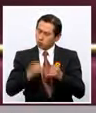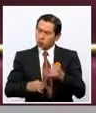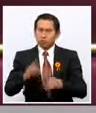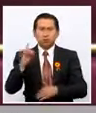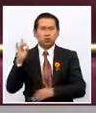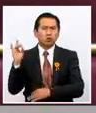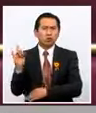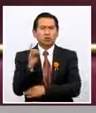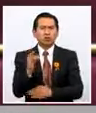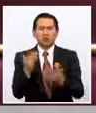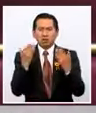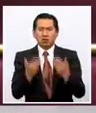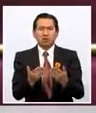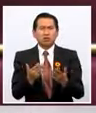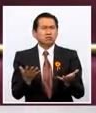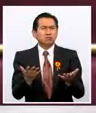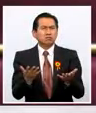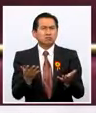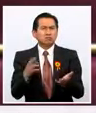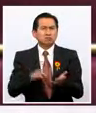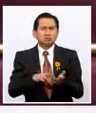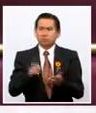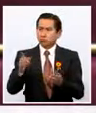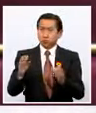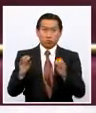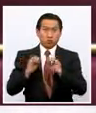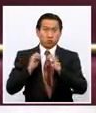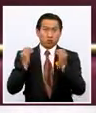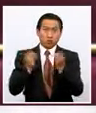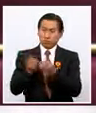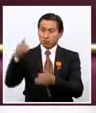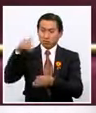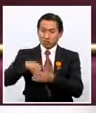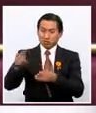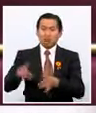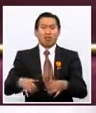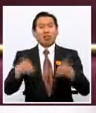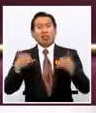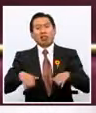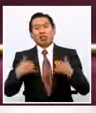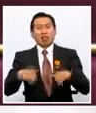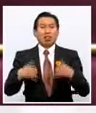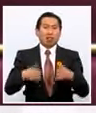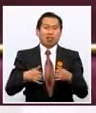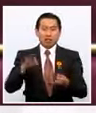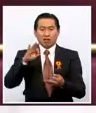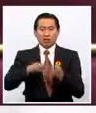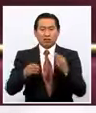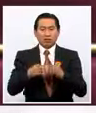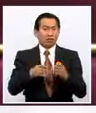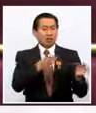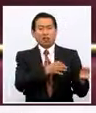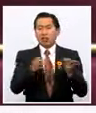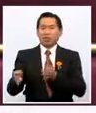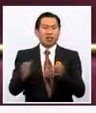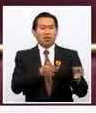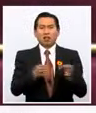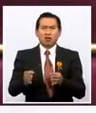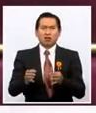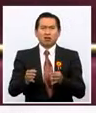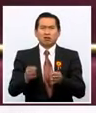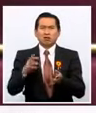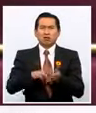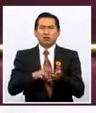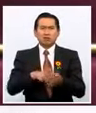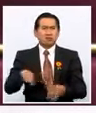en este momento es un tribunal electoral jugando con la fecha de elecciones y creando